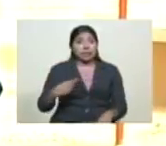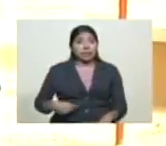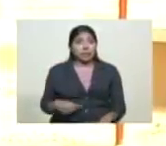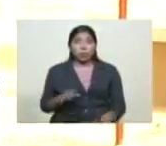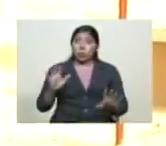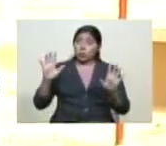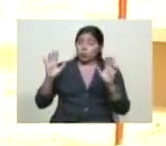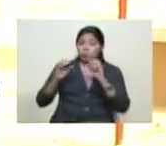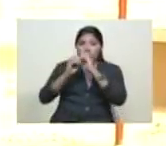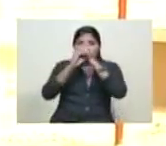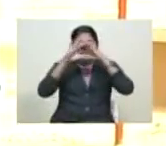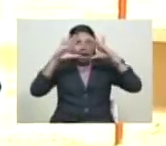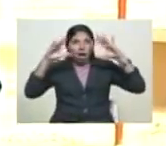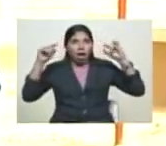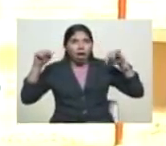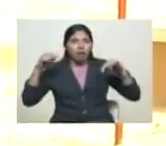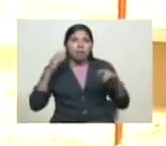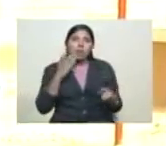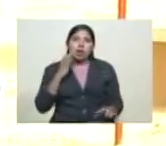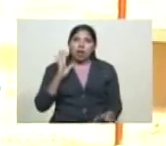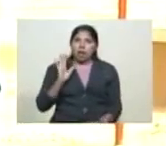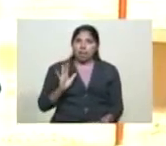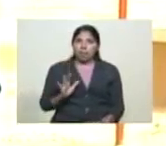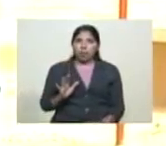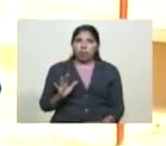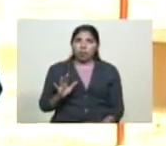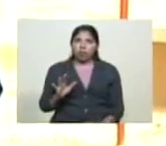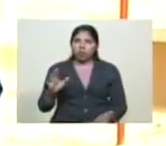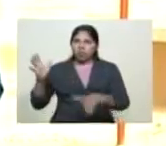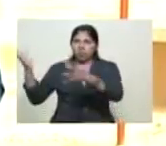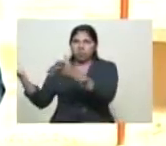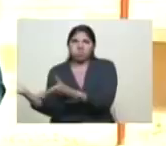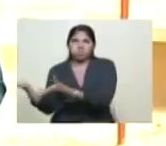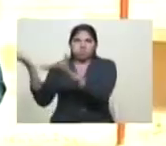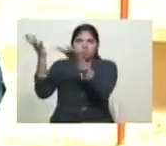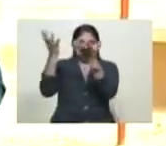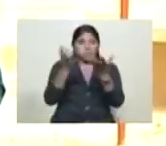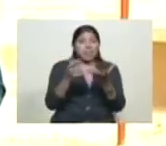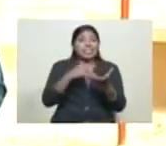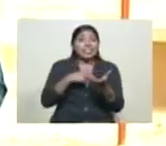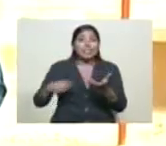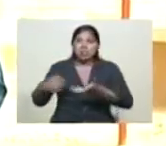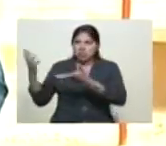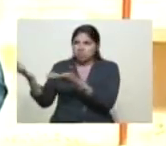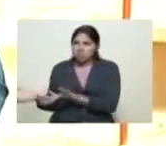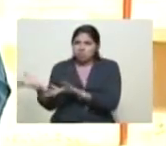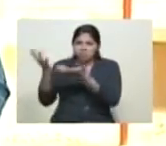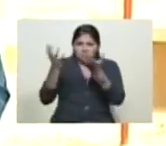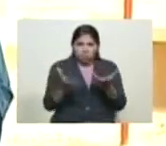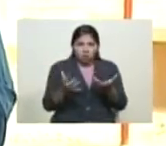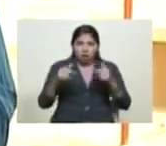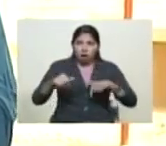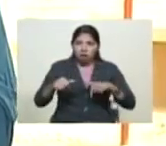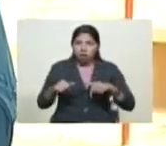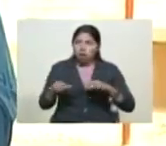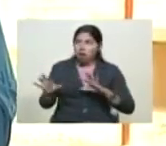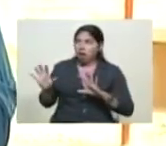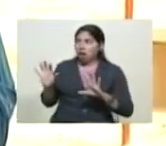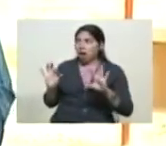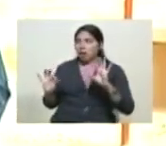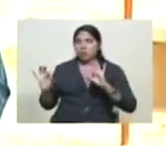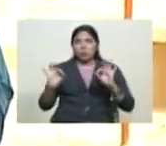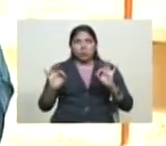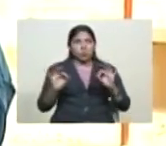Imagínense ustedes que nosotros nos trajéramos el turismo de la China a Margarita. Serían millones